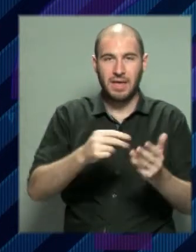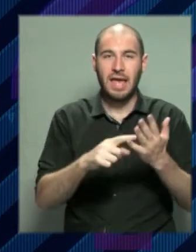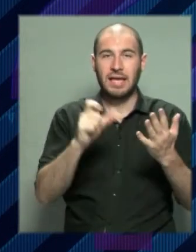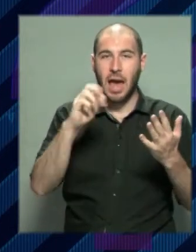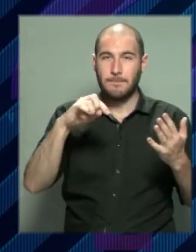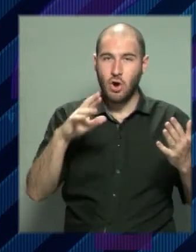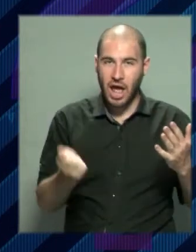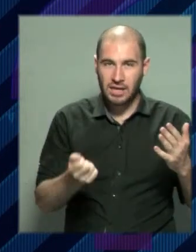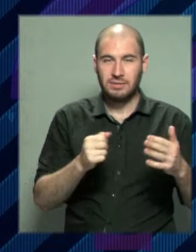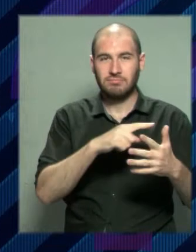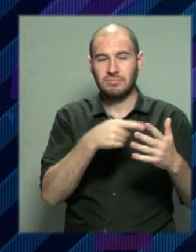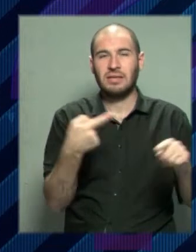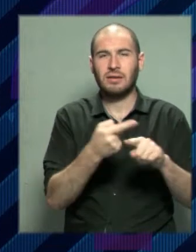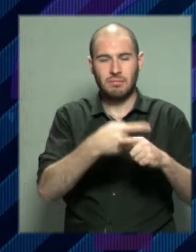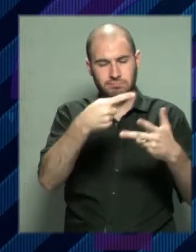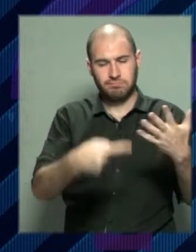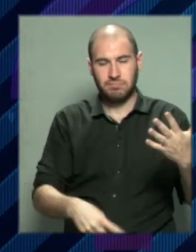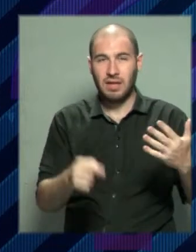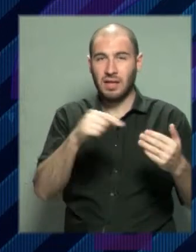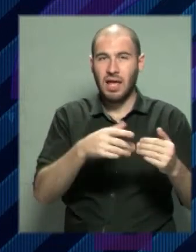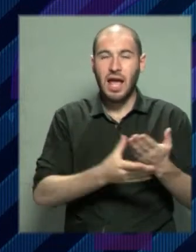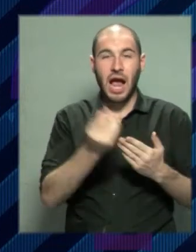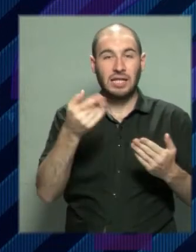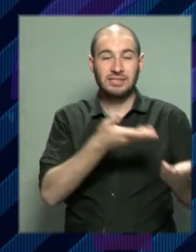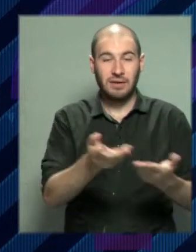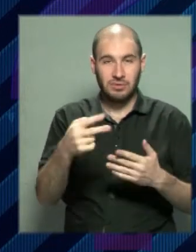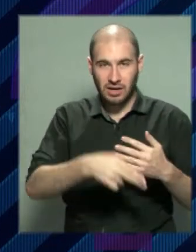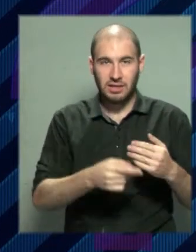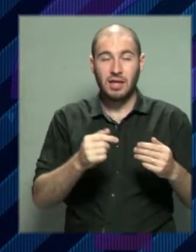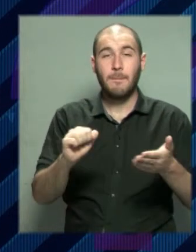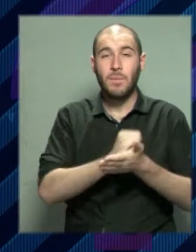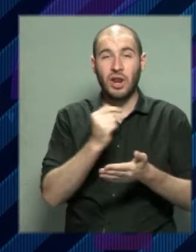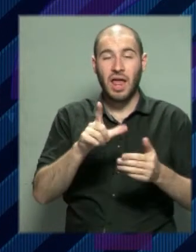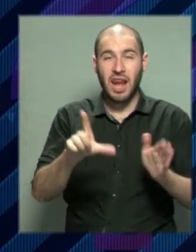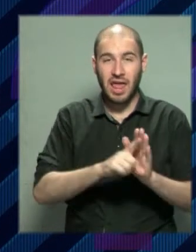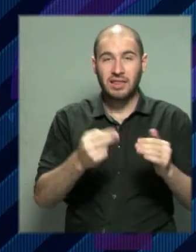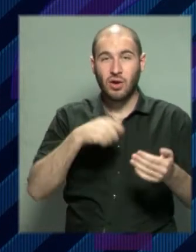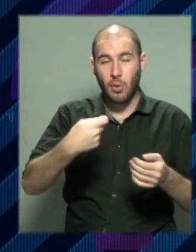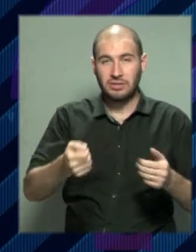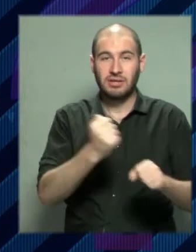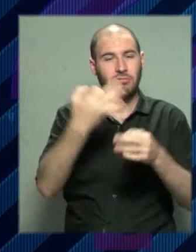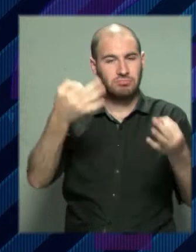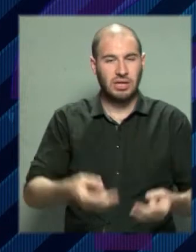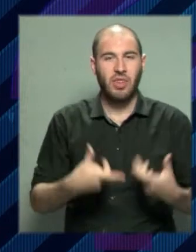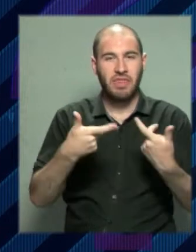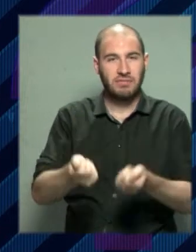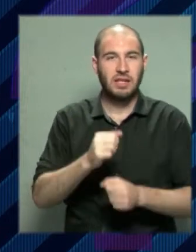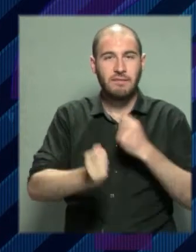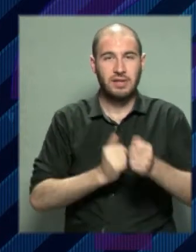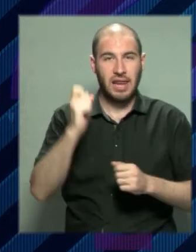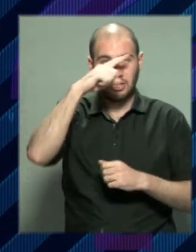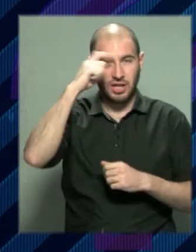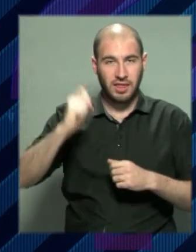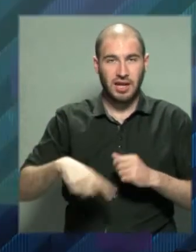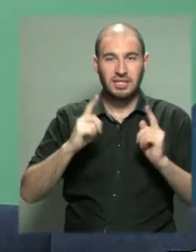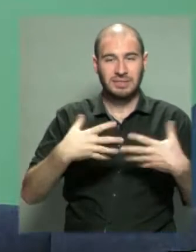Entre los reclamos de los manifestantes se encontraron el ajuste tarifario, la derogación de la ley previsional, trabajo digno, defensa de la industria nacional